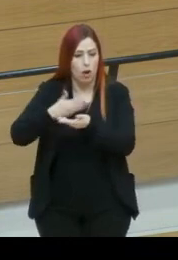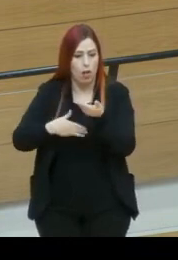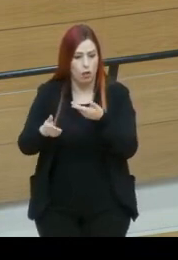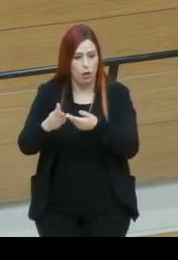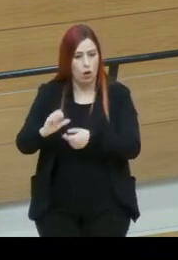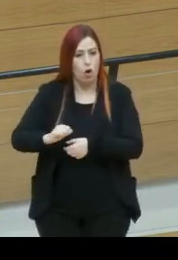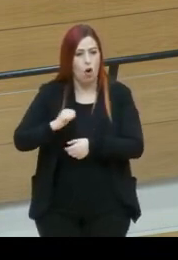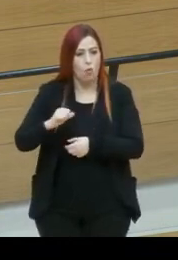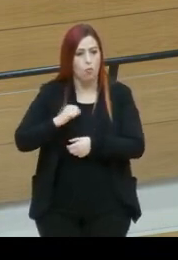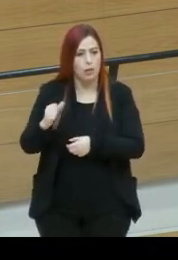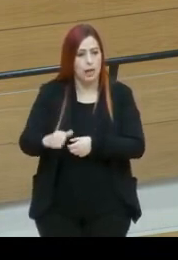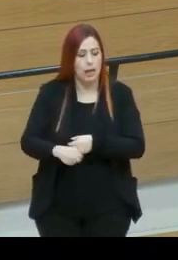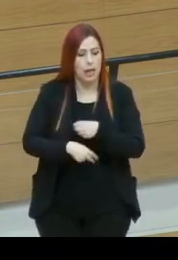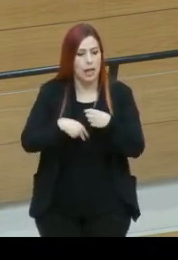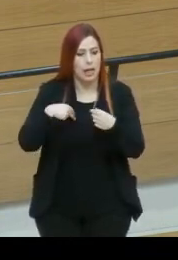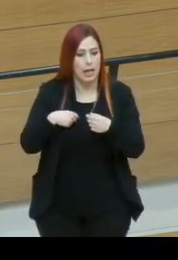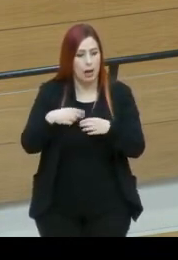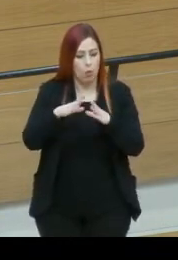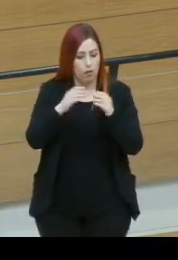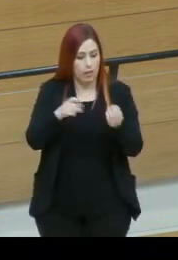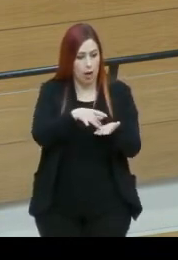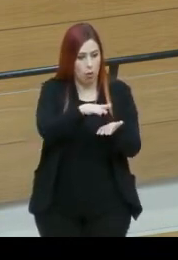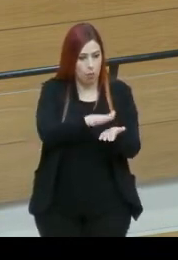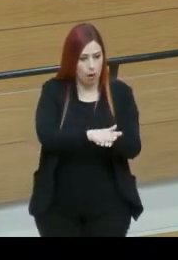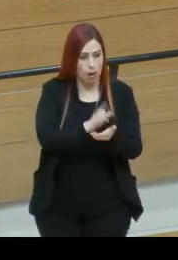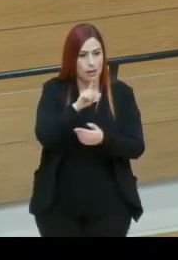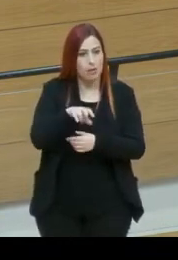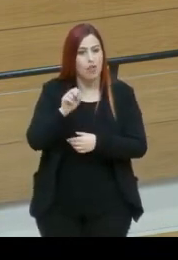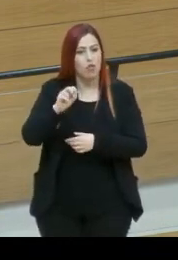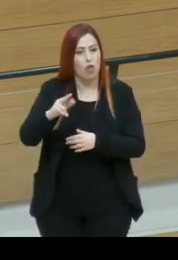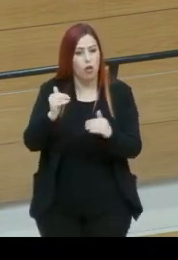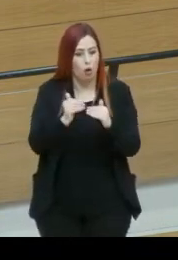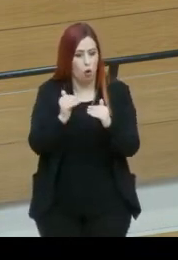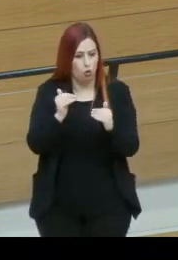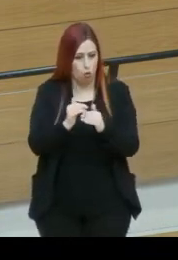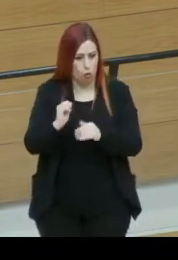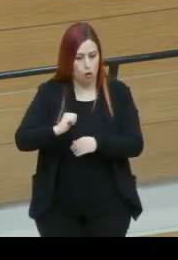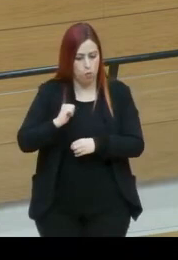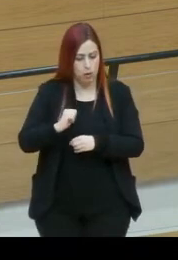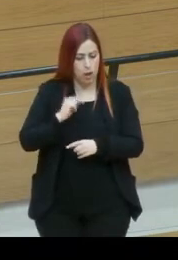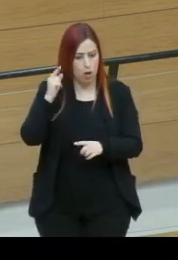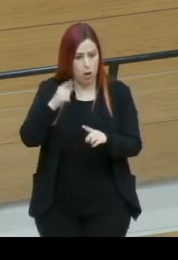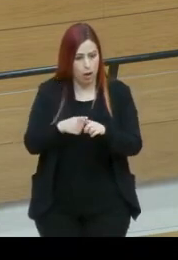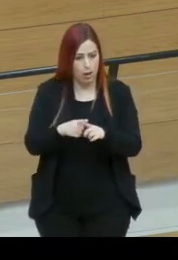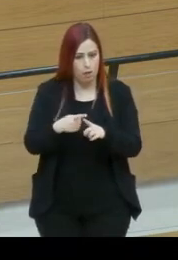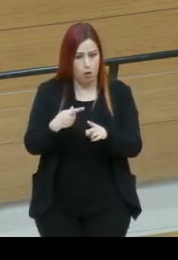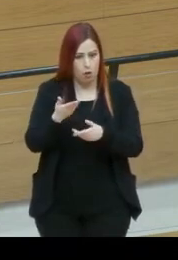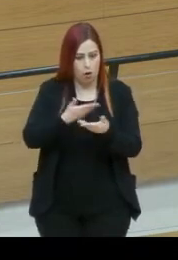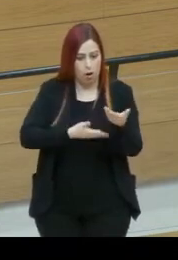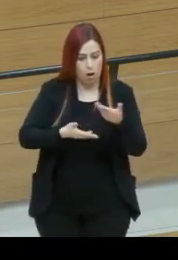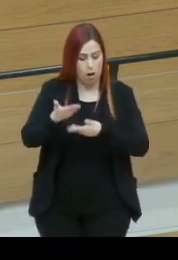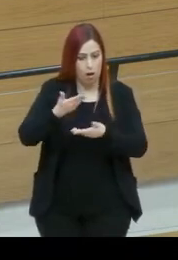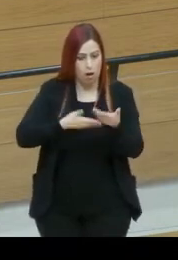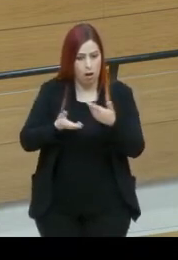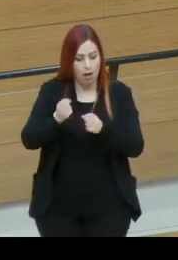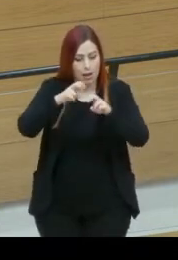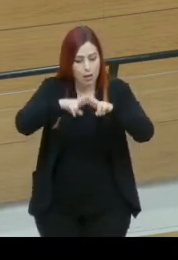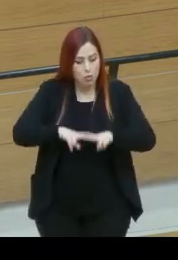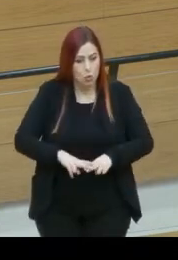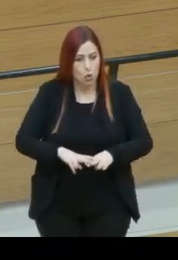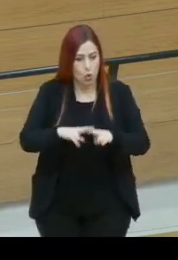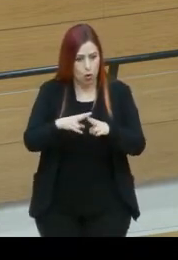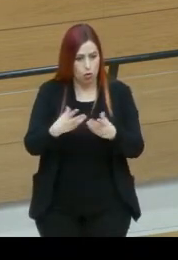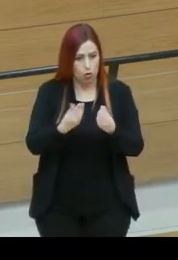Hospital Regional Universitario de Málaga y el Hospital 12 de Octubre para que tanto Lina Mayora como Rafael Delgado lleven a cabo los estudios biológicos